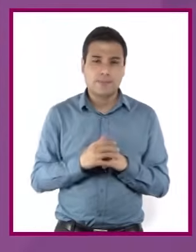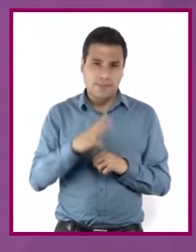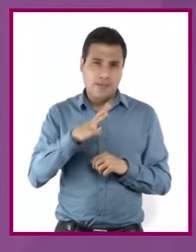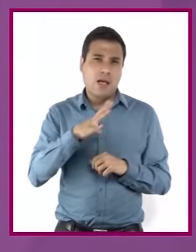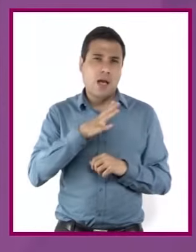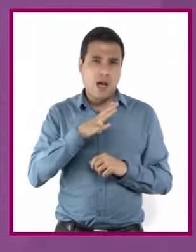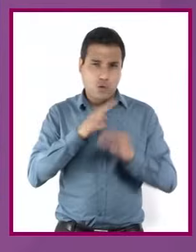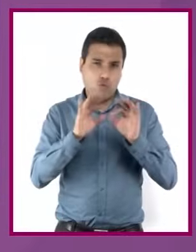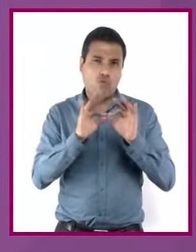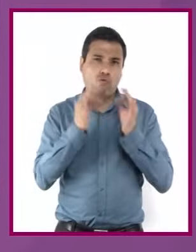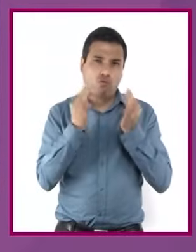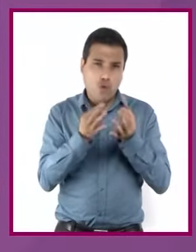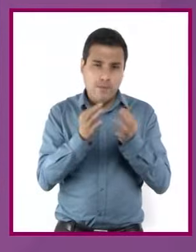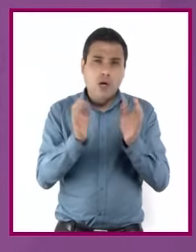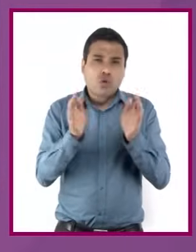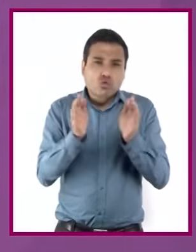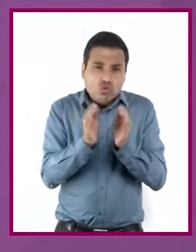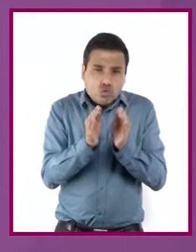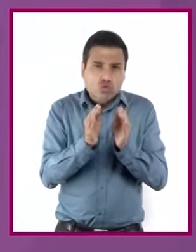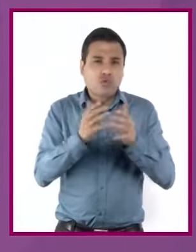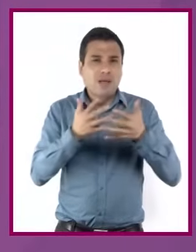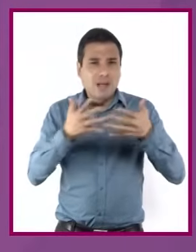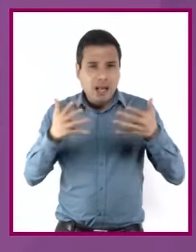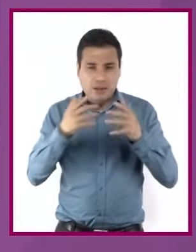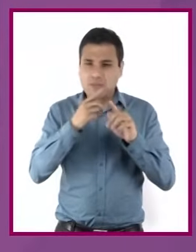su forma y tamaño.